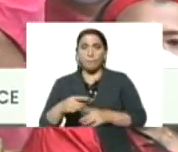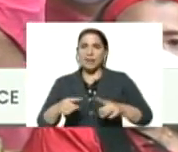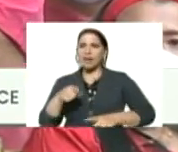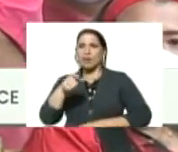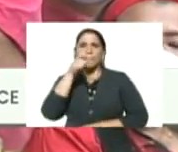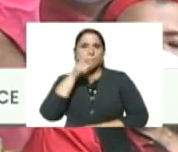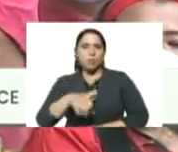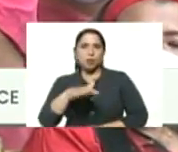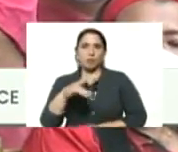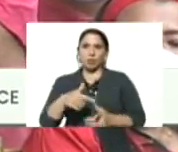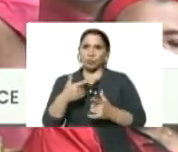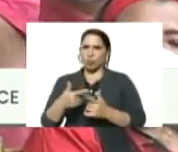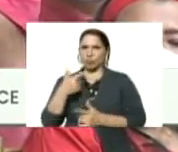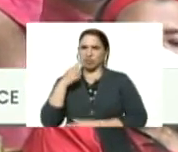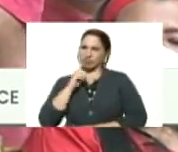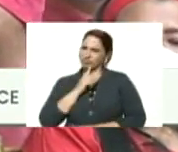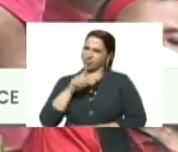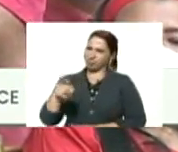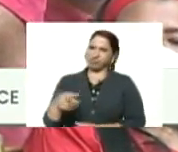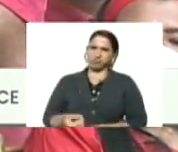Y nos sembraban aquí.